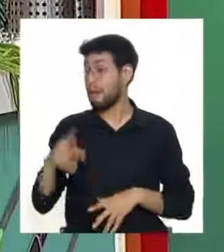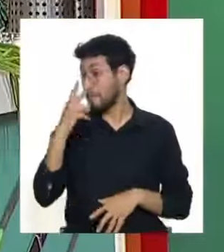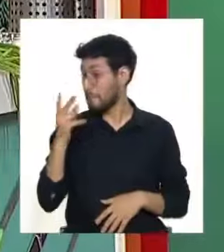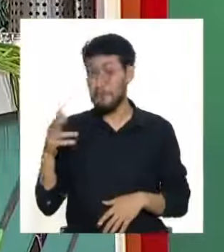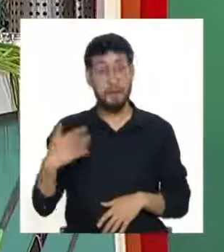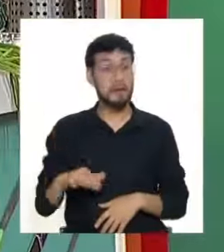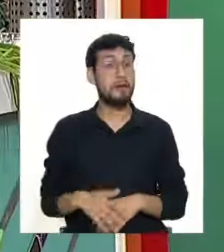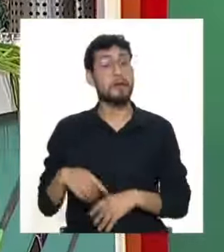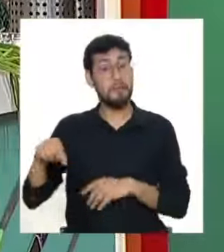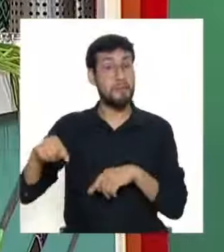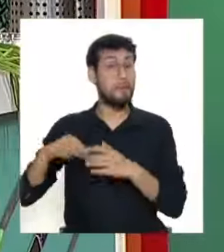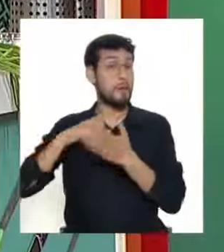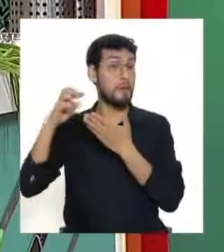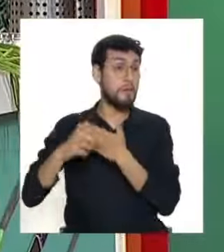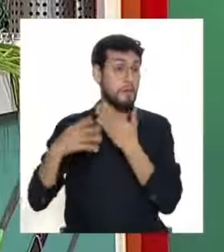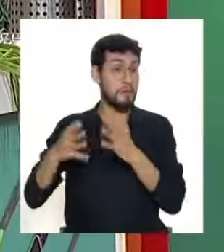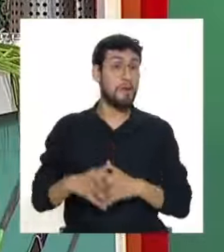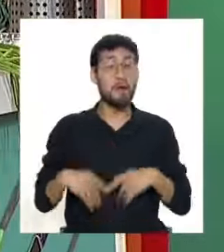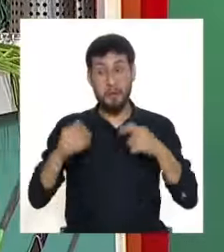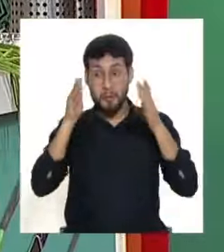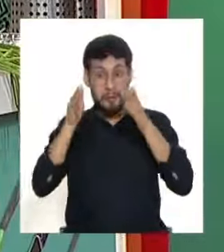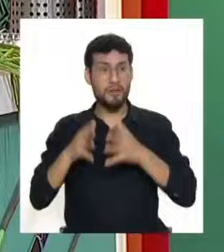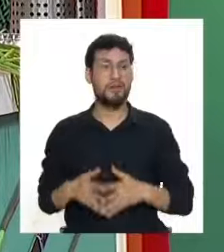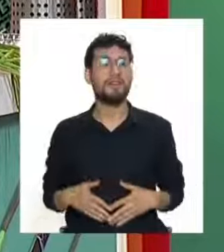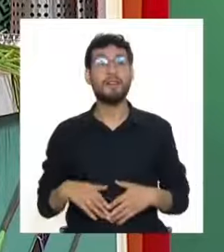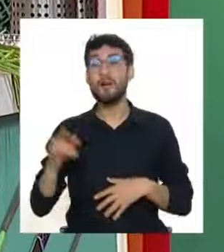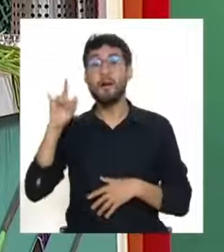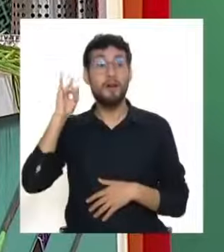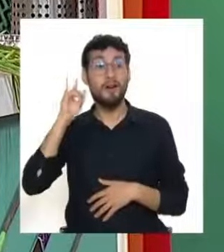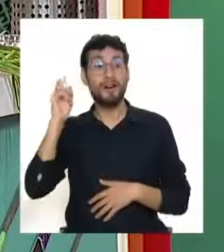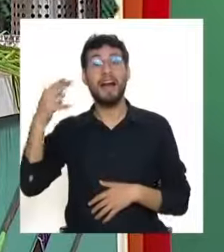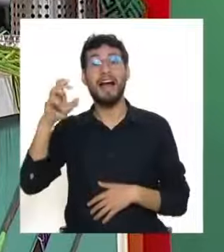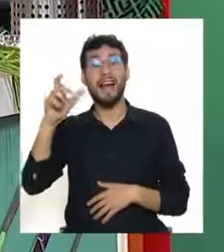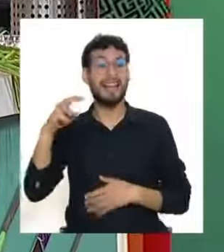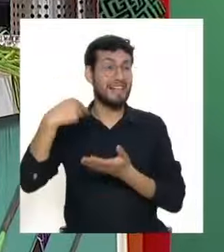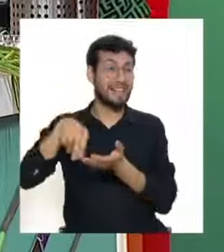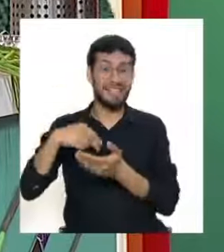¿eh? Nosotros haciendo el programa, ¿no? Todos concentrados. La Uchi y Helen